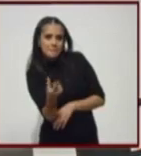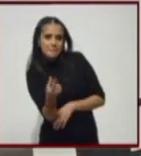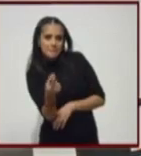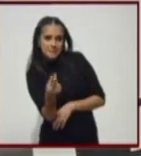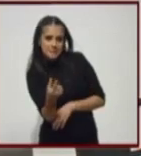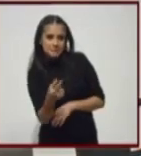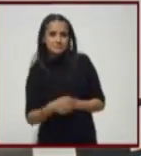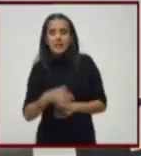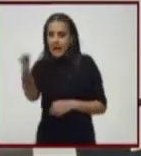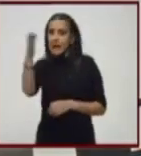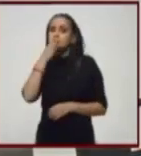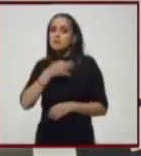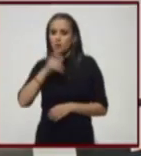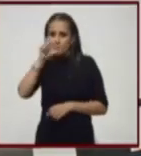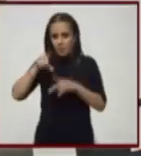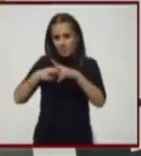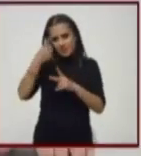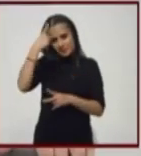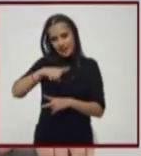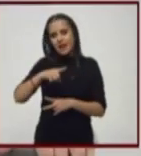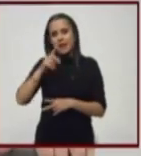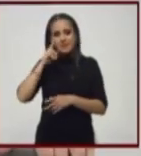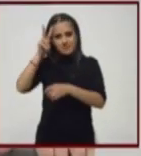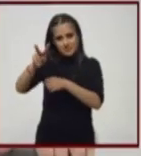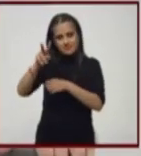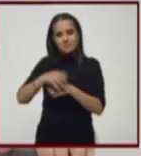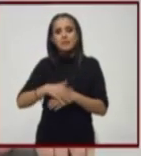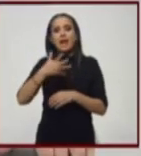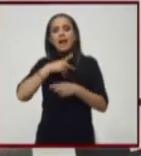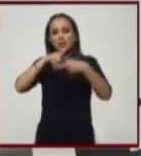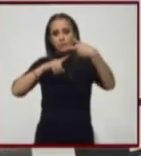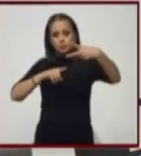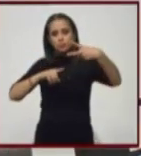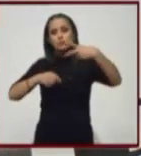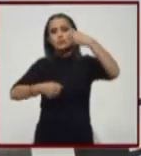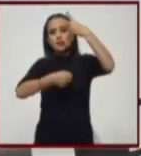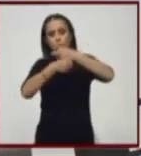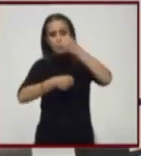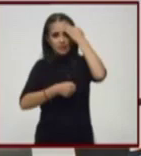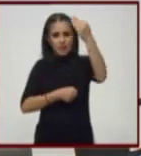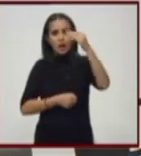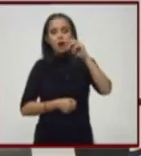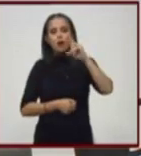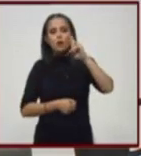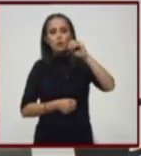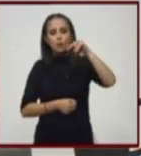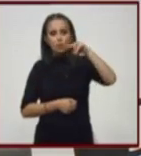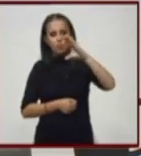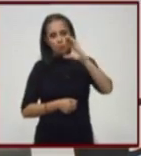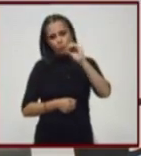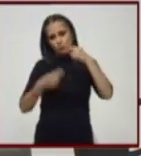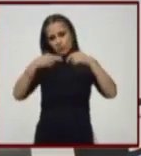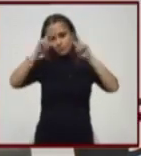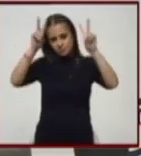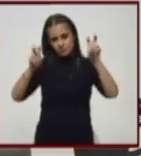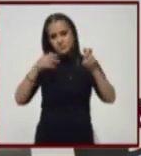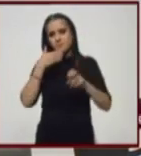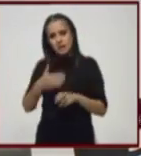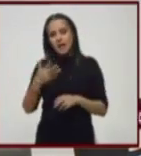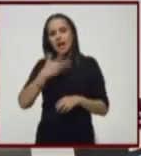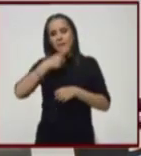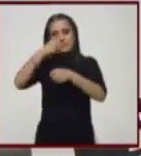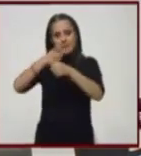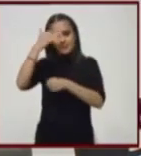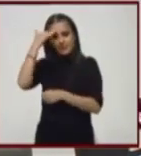avisando por supuesto que llegamos hoy bien estamos en dos series la segunda temporada de ron coyote ron que éste le fue muy bien en la primera